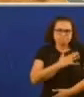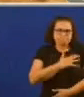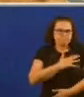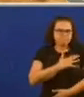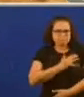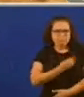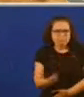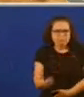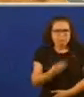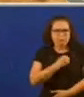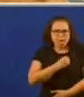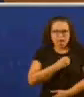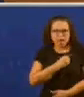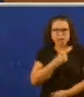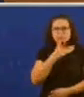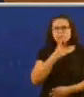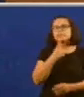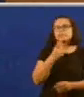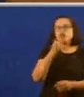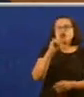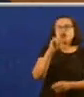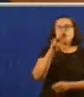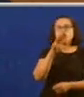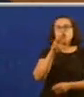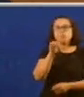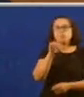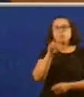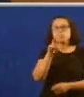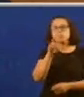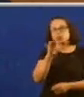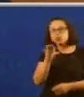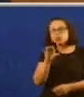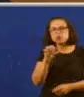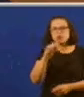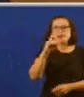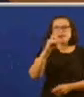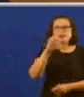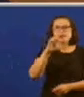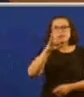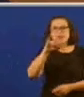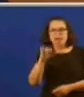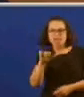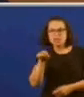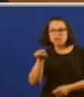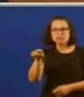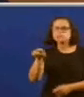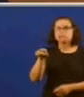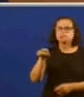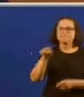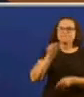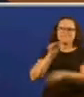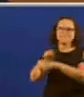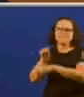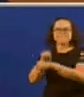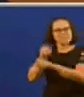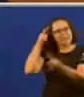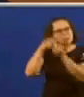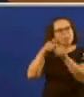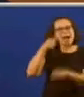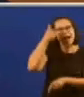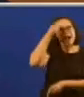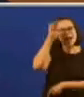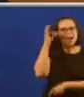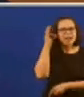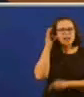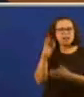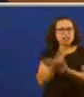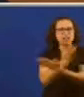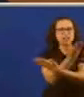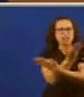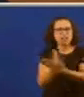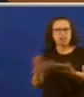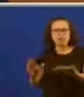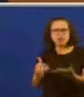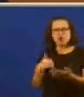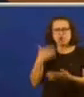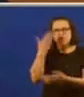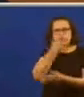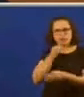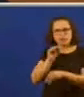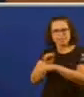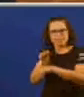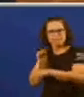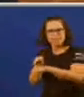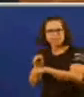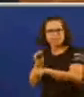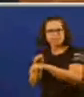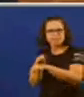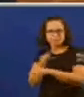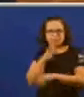financiando a esos centros do Opus Dei que segregan os nenos e as nenas por o seu sexo. Porque vostede, o que está facendo co